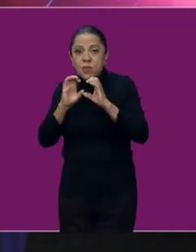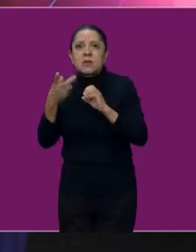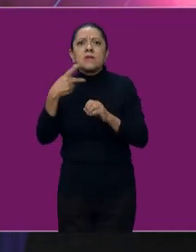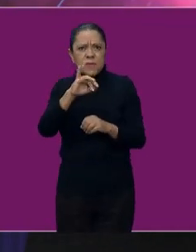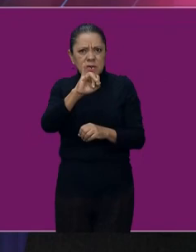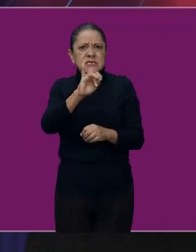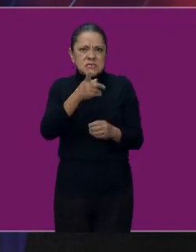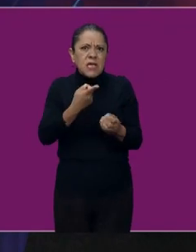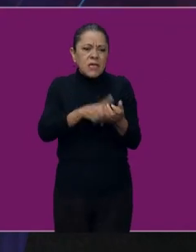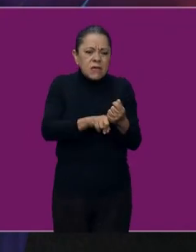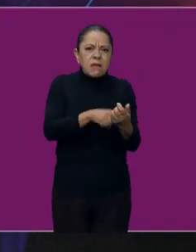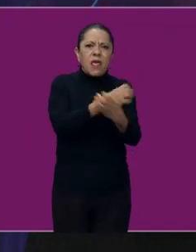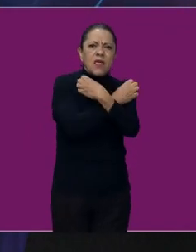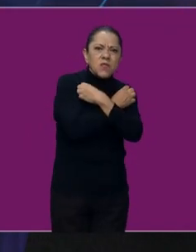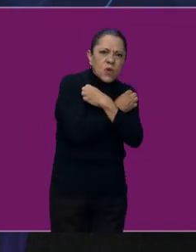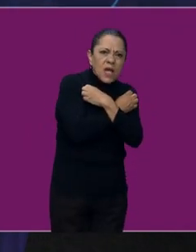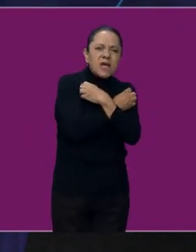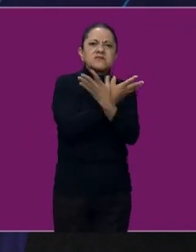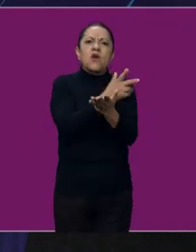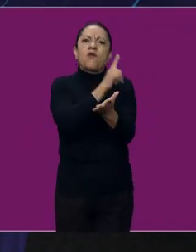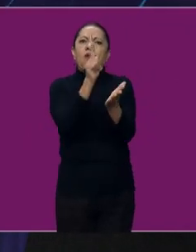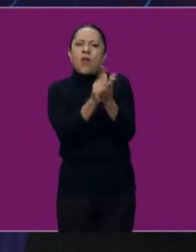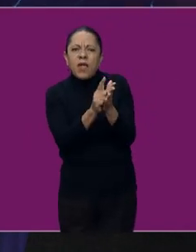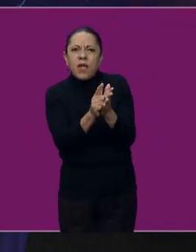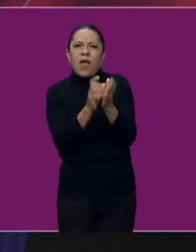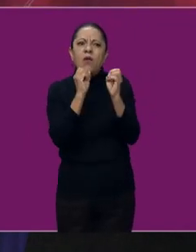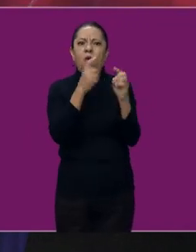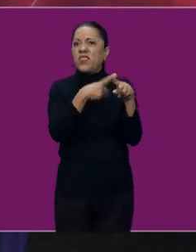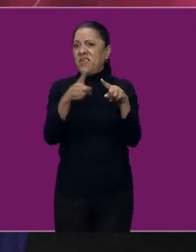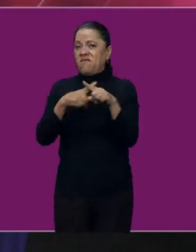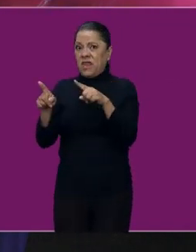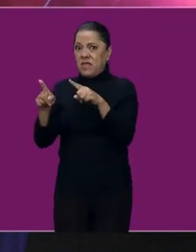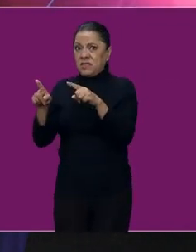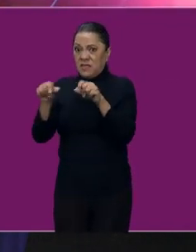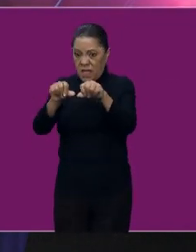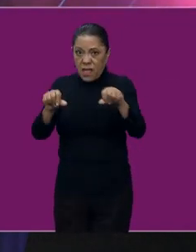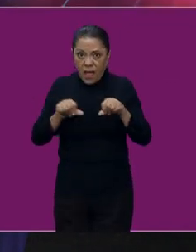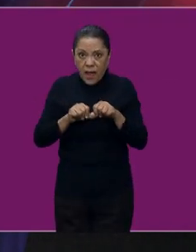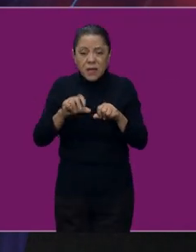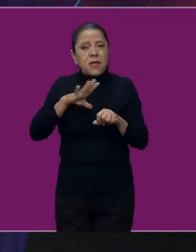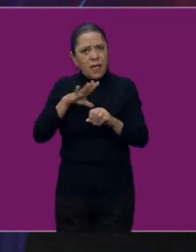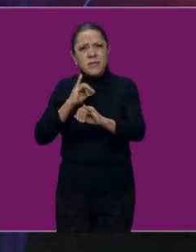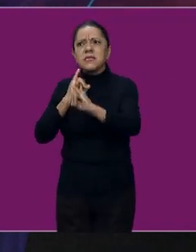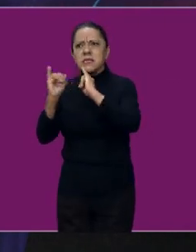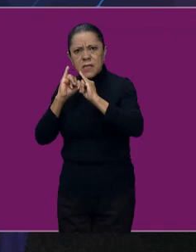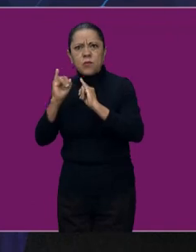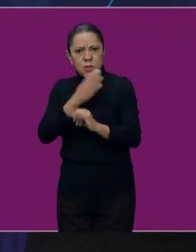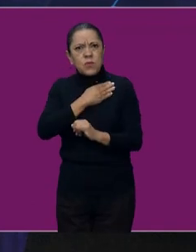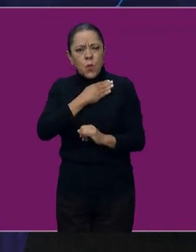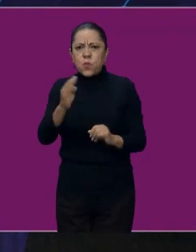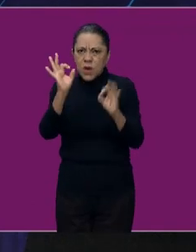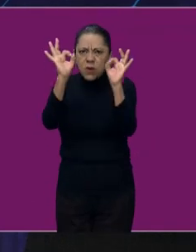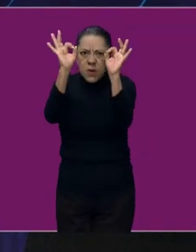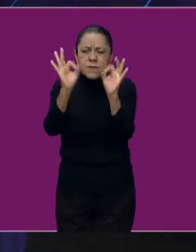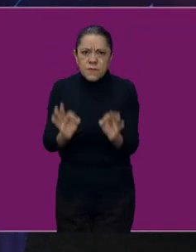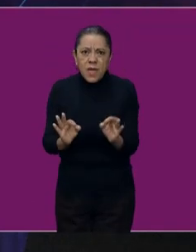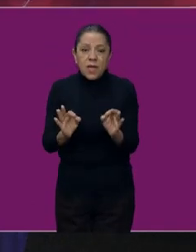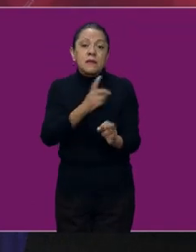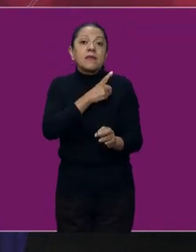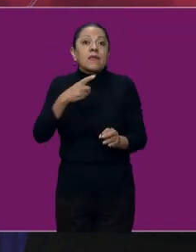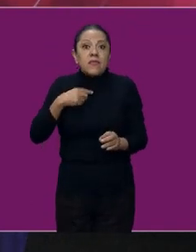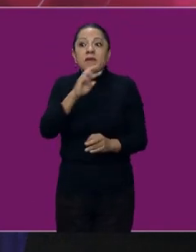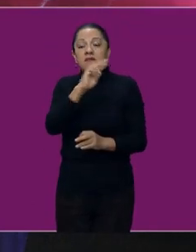áreas como es la educación en lo jurídico o sea hay diferentes áreas que hay intérpretes y son muy buenos y se debe de